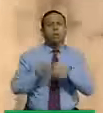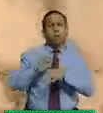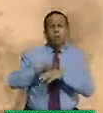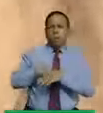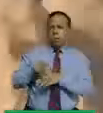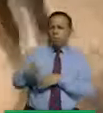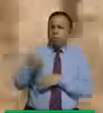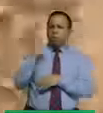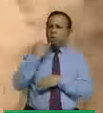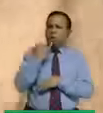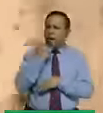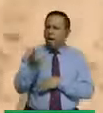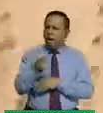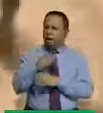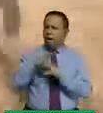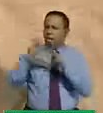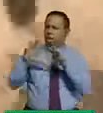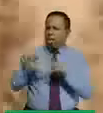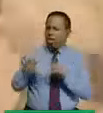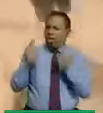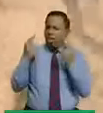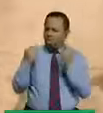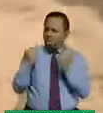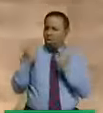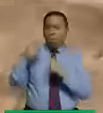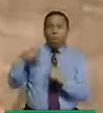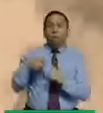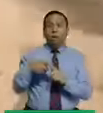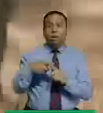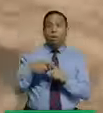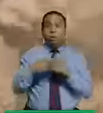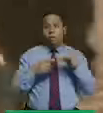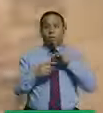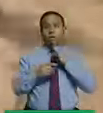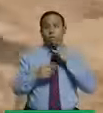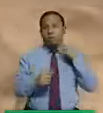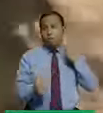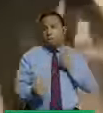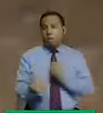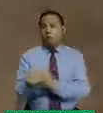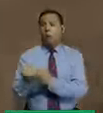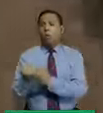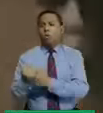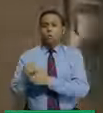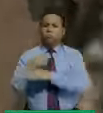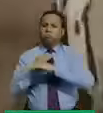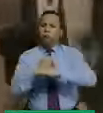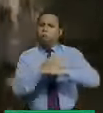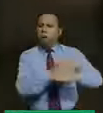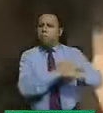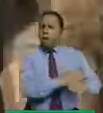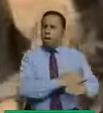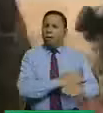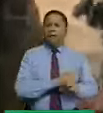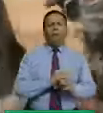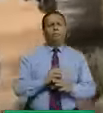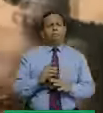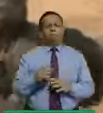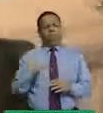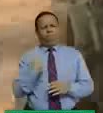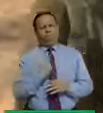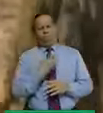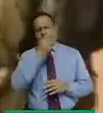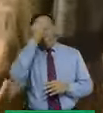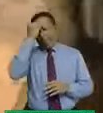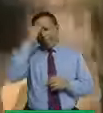ofensiva con el objetivo de que Washington pudiera desplegar nuevos sistemas de defensa aérea para proteger a sus tropas en Medio Oriente. Mientras